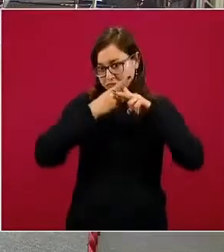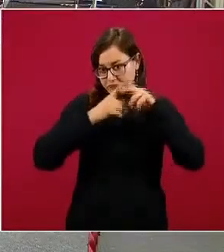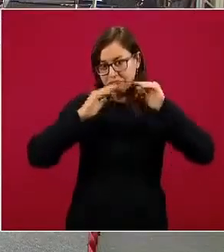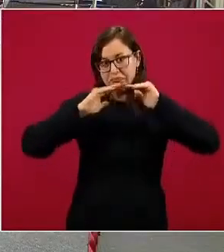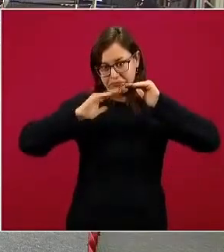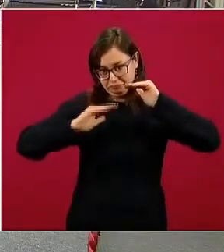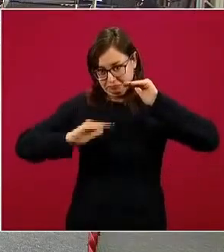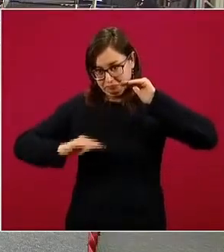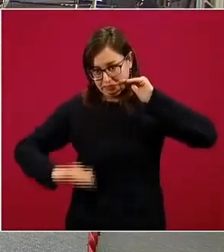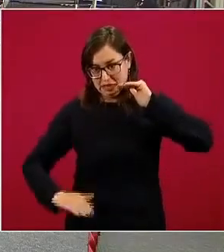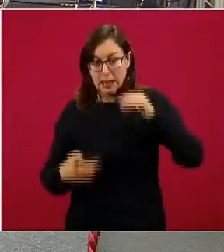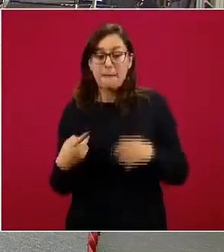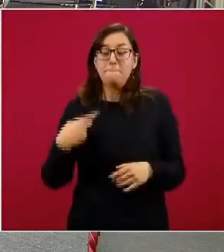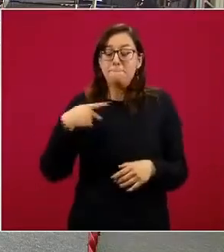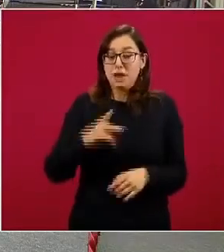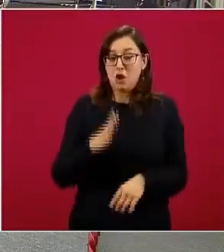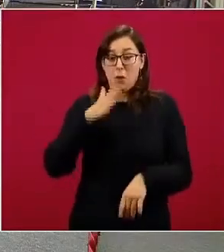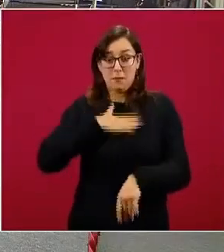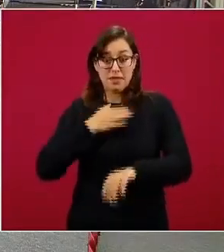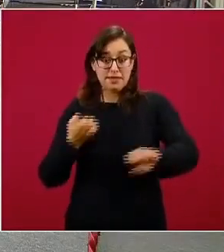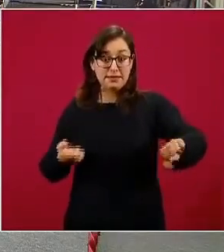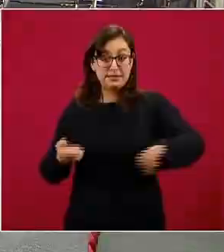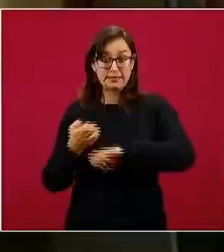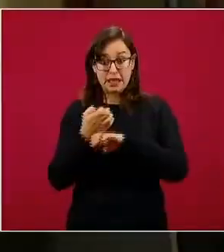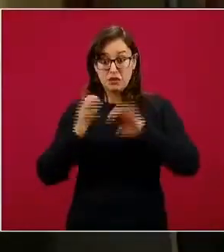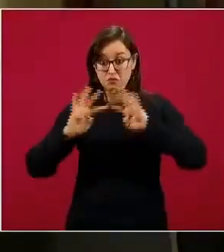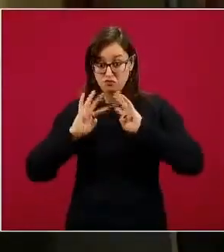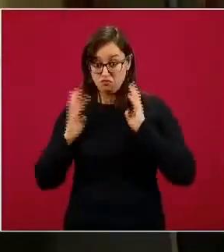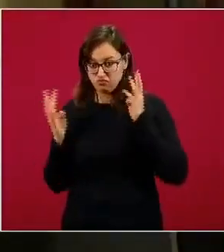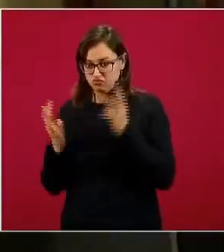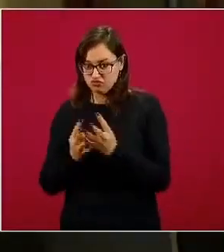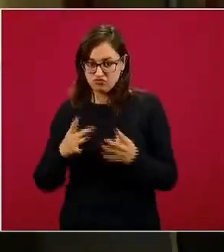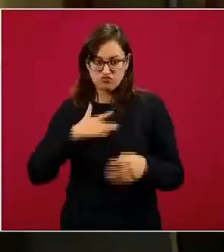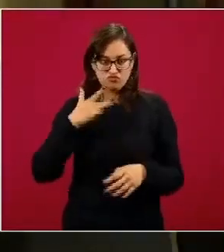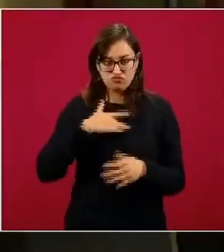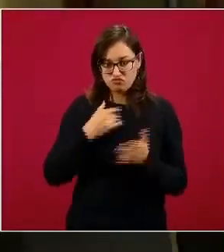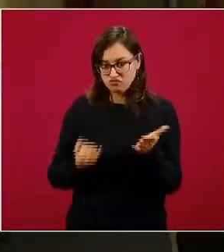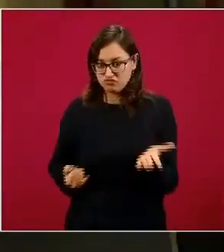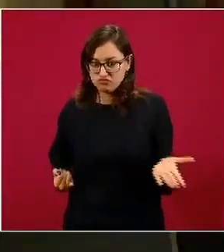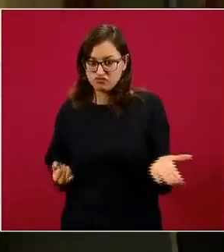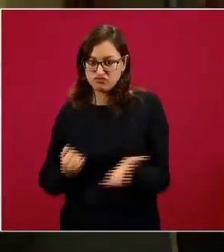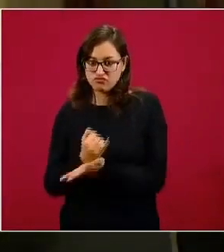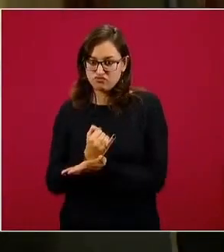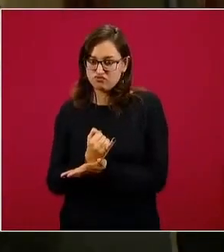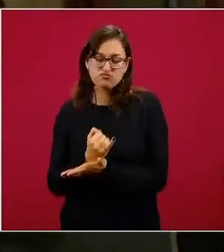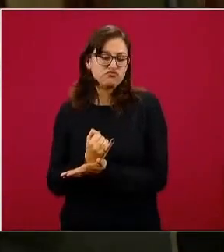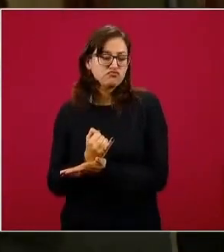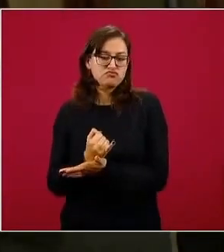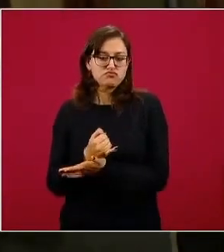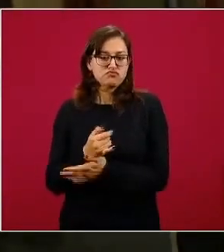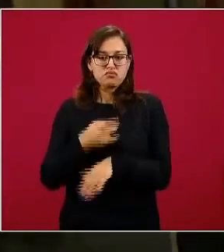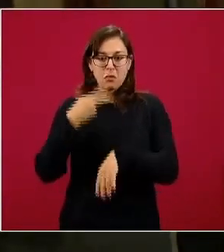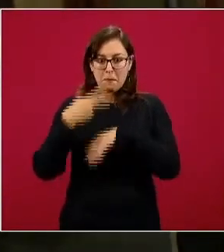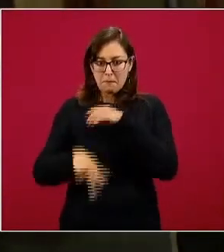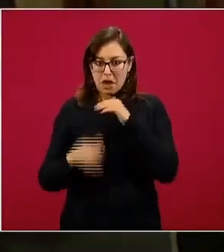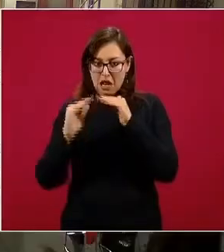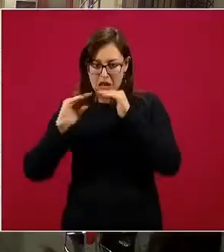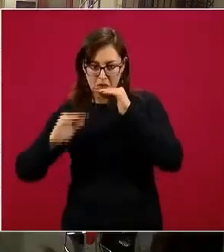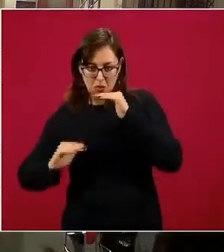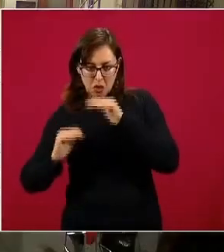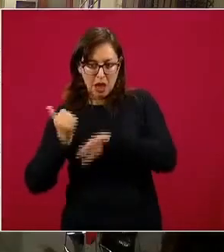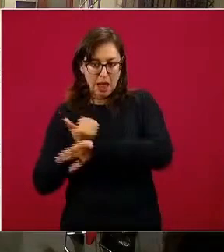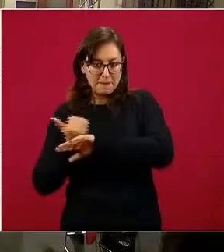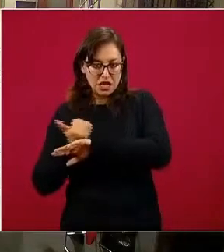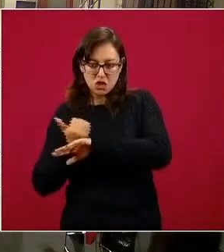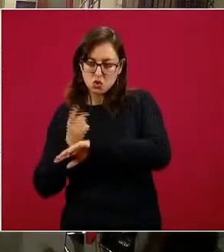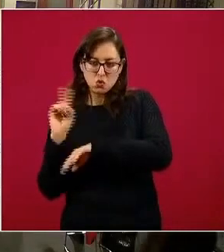en mi estado, el Consejo Estatal de Salud tomó una serie de determinaciones que nos acercan más a un escenario de semáforo naranja que el amarillo